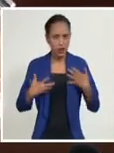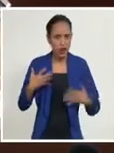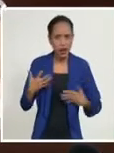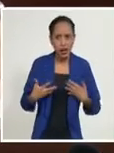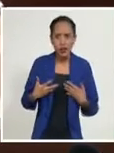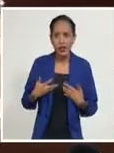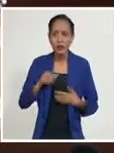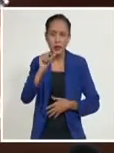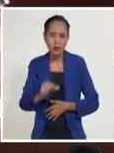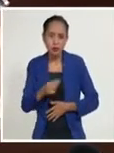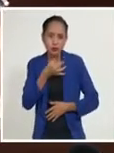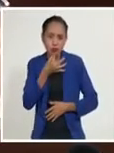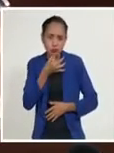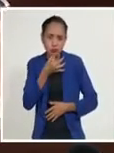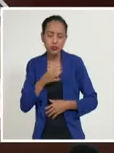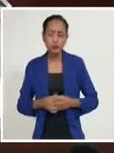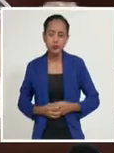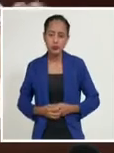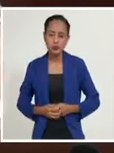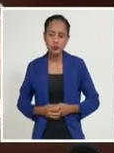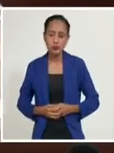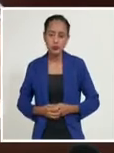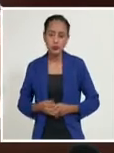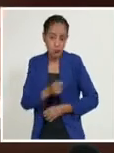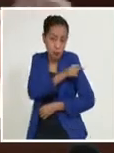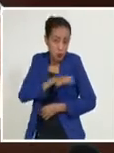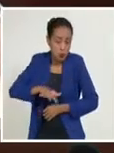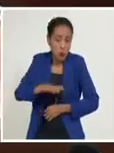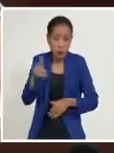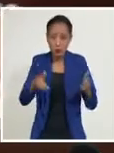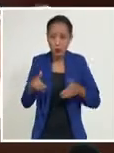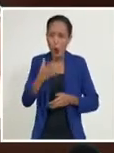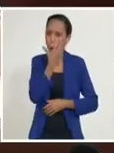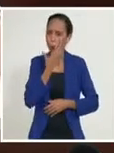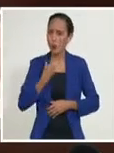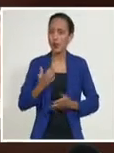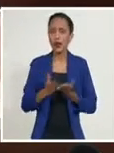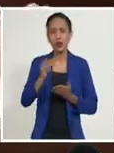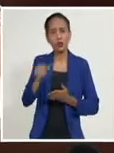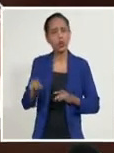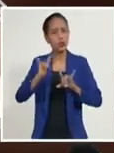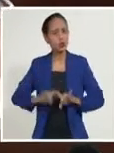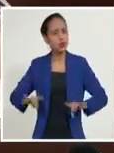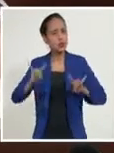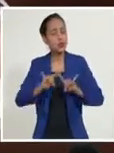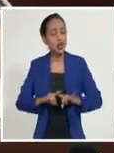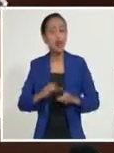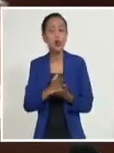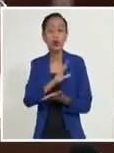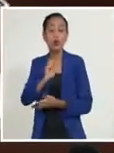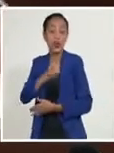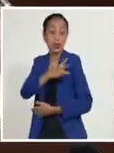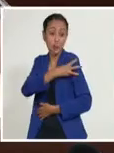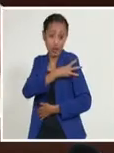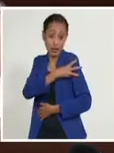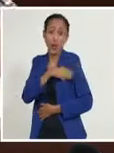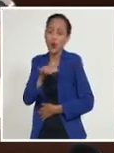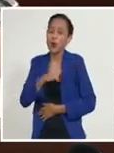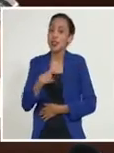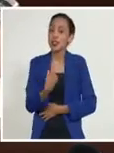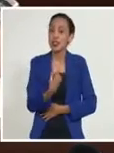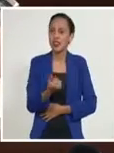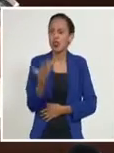de la tercera edad el público no sólo tenemos joven son estudiantes universitarios estudiantes de pre que ese dinero se lo